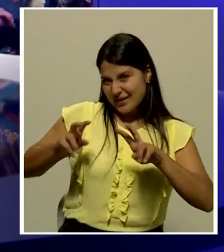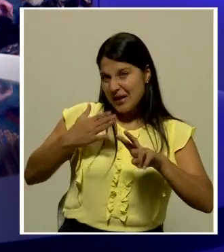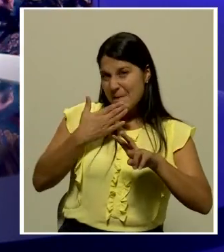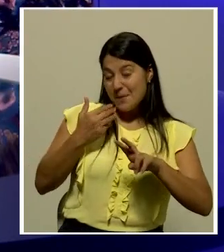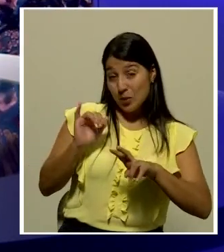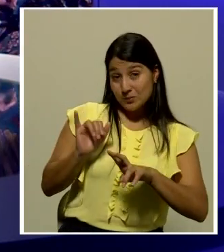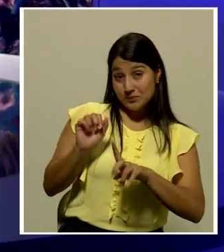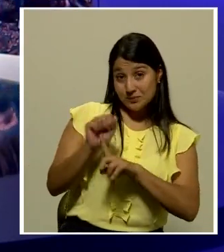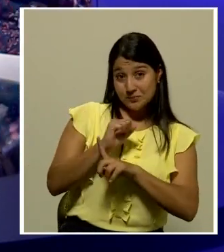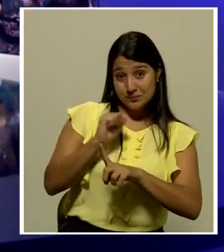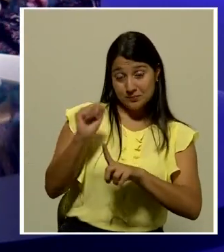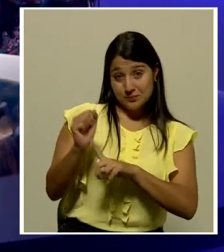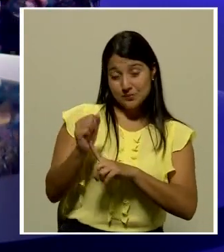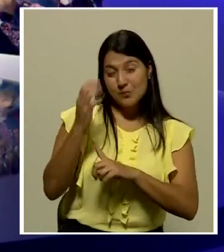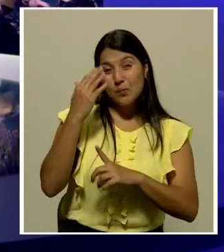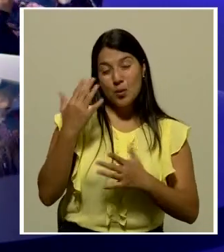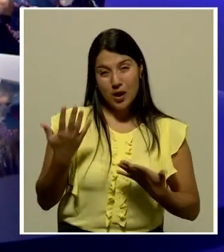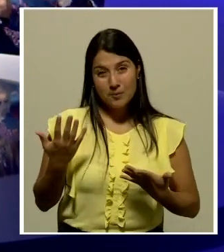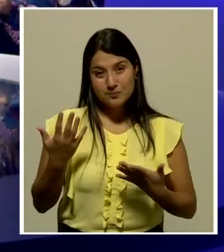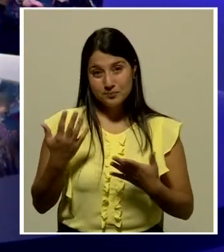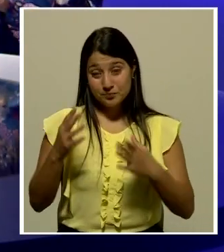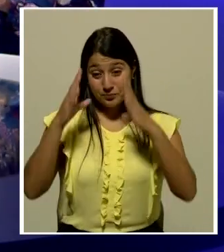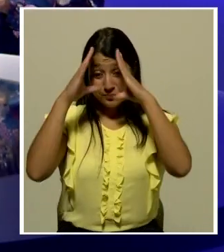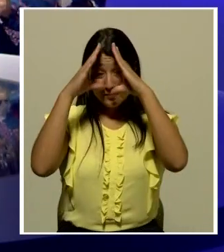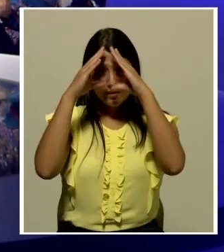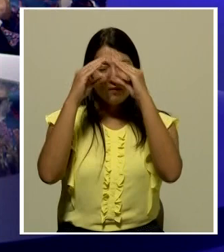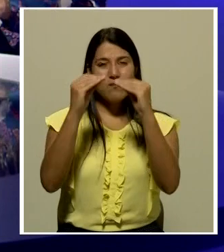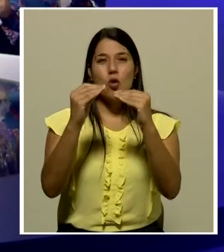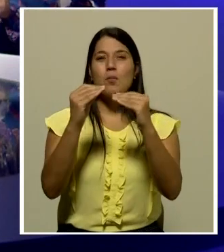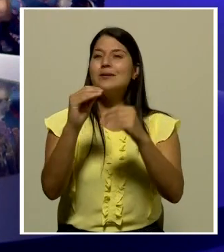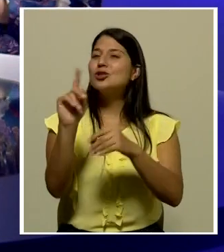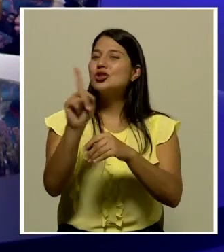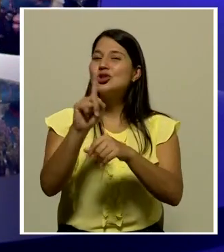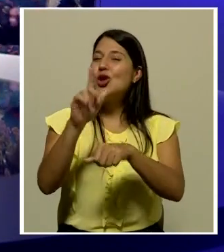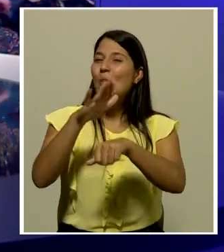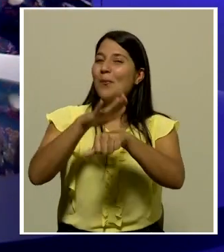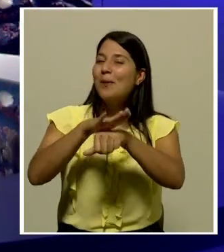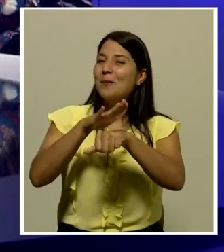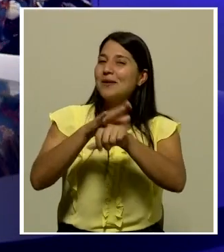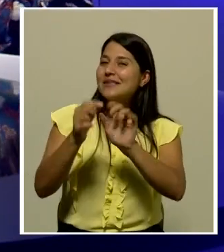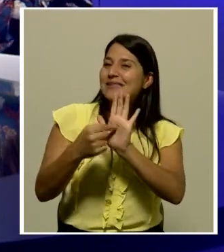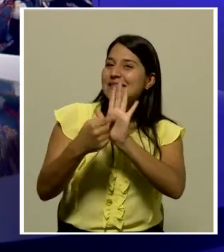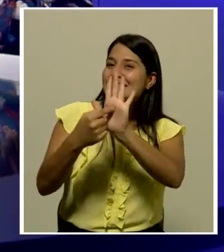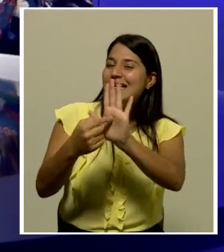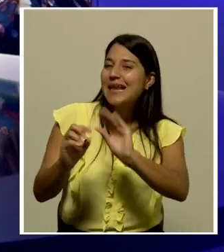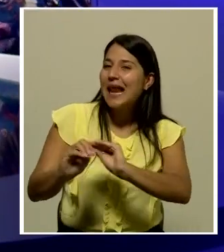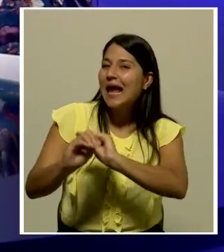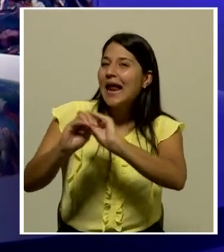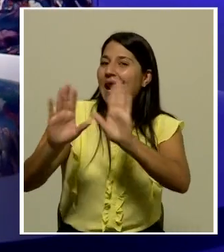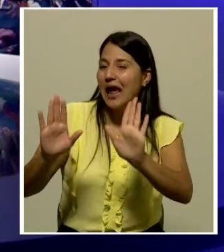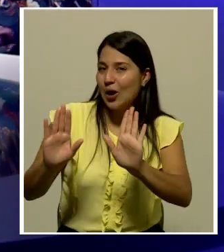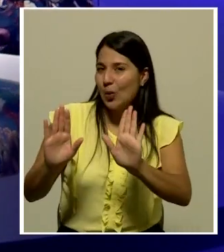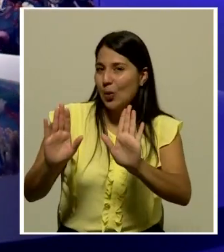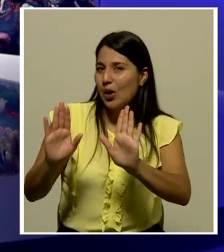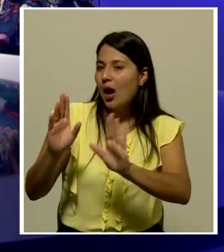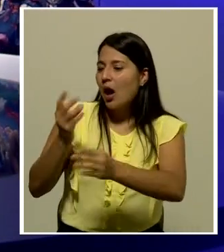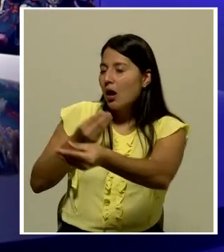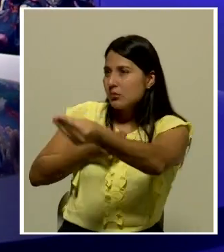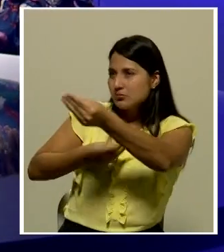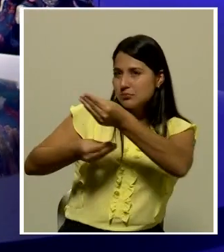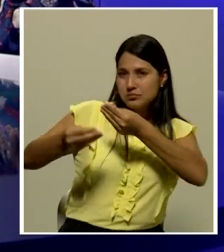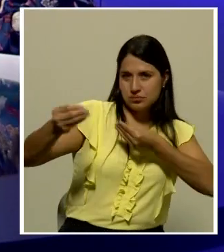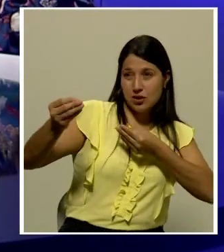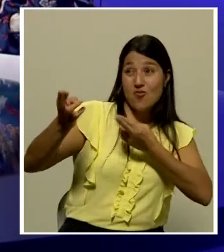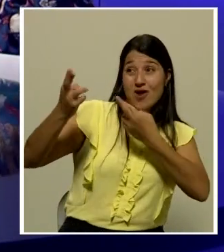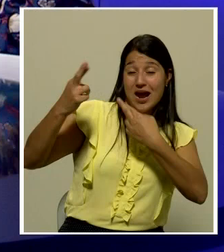porque por lo menos la información de aquel momento no dejaba tan claro que fuese un intercambio por algo. O sea, se supo que él había